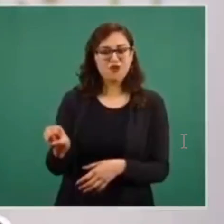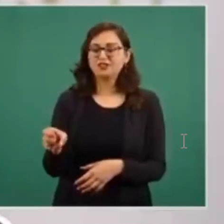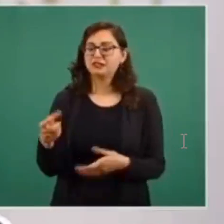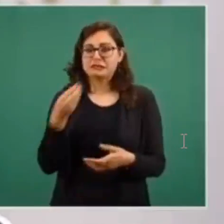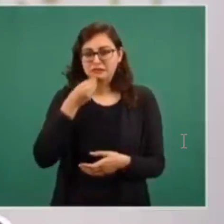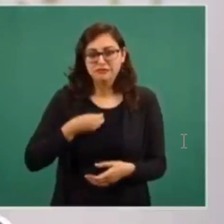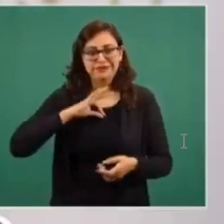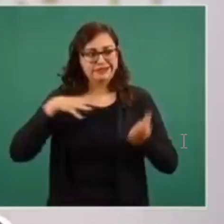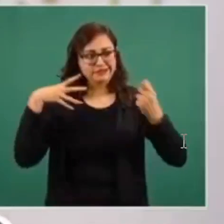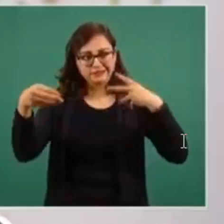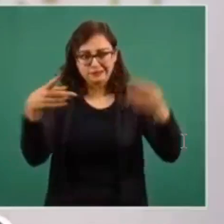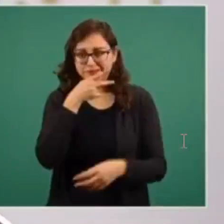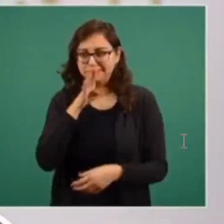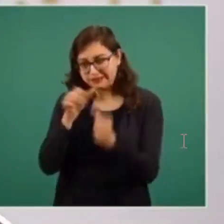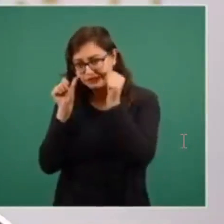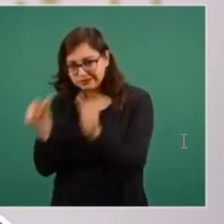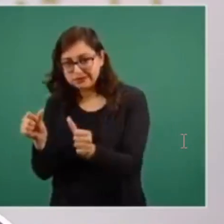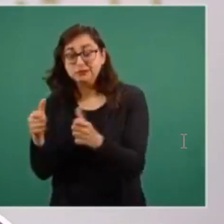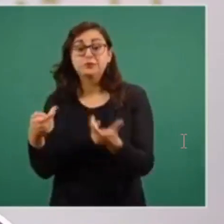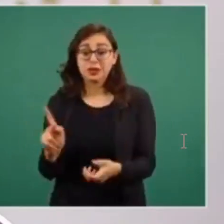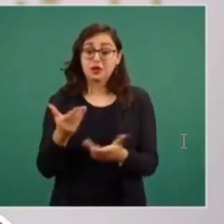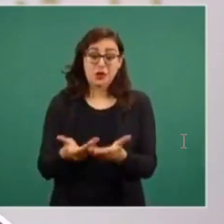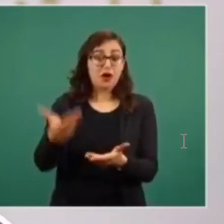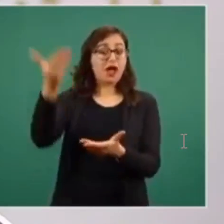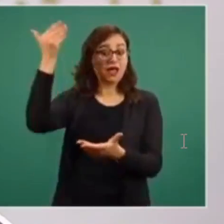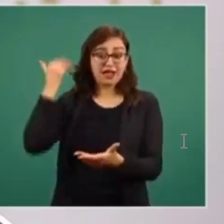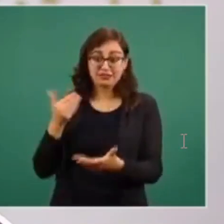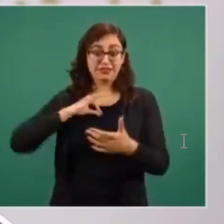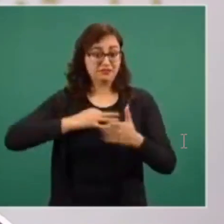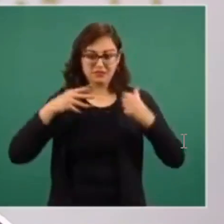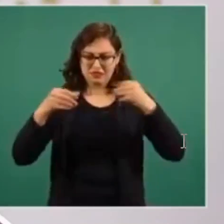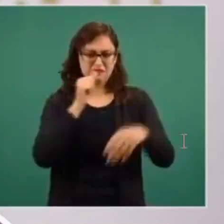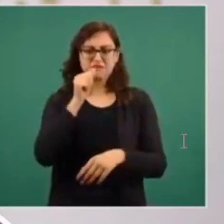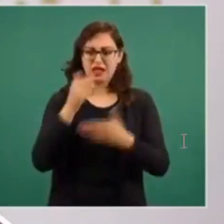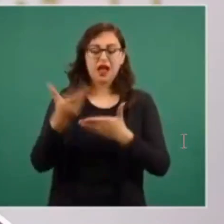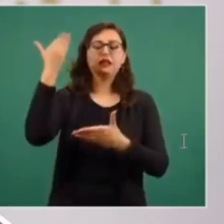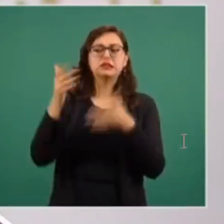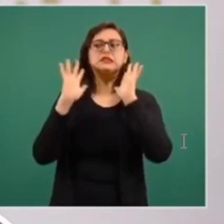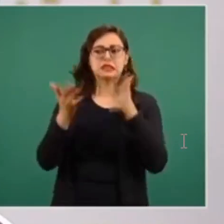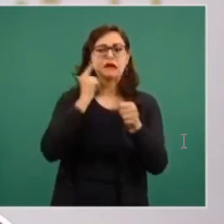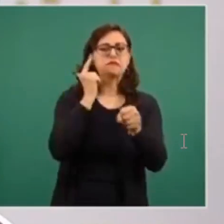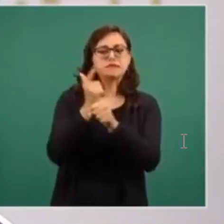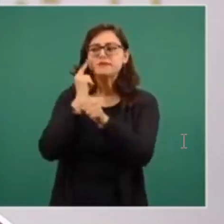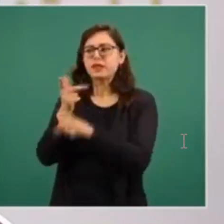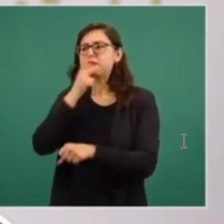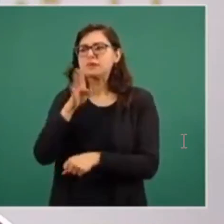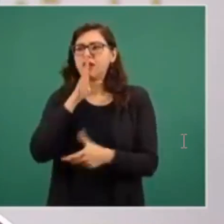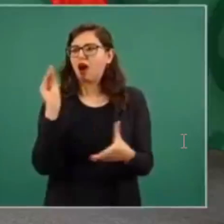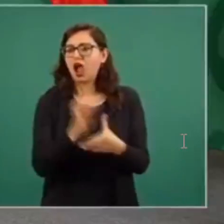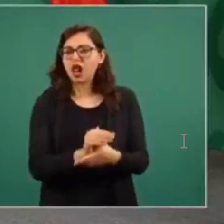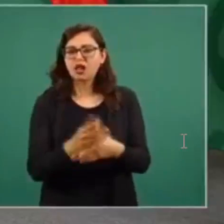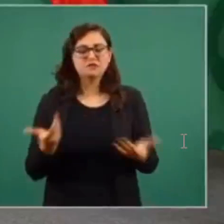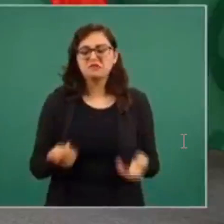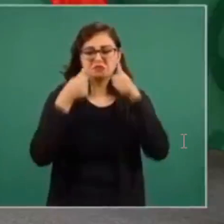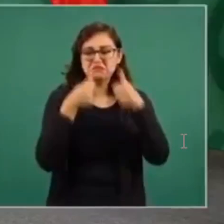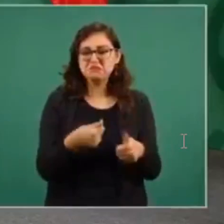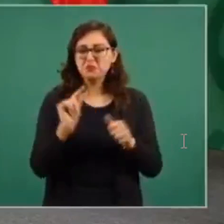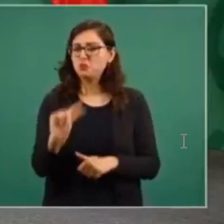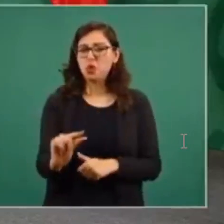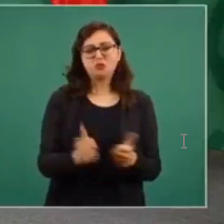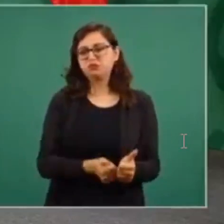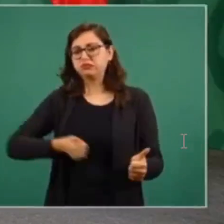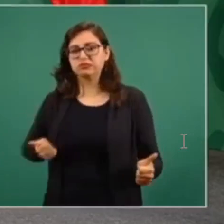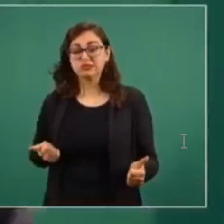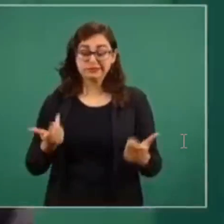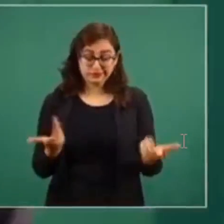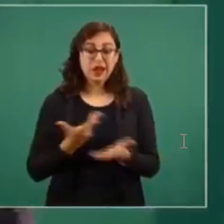en el sector educativo, que madres y padres de familia estaban muy separados de la educación de sus hijas e hijos, y ahora están hombro con hombro trabajando con